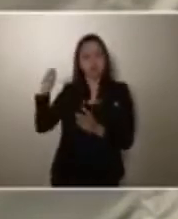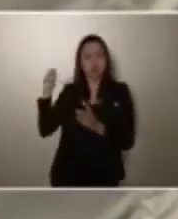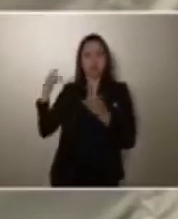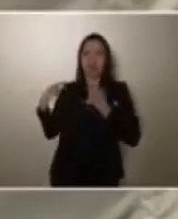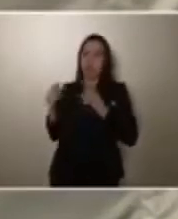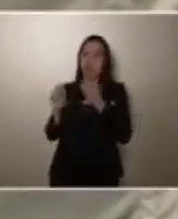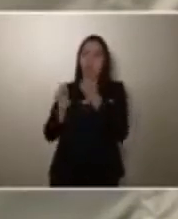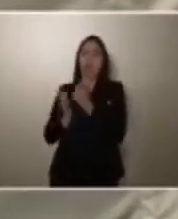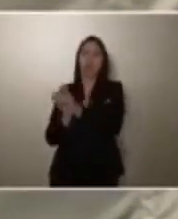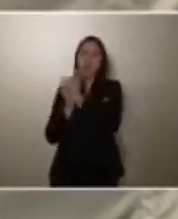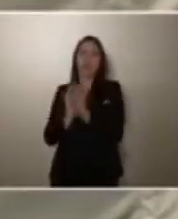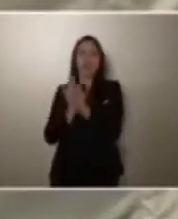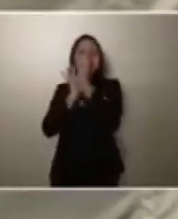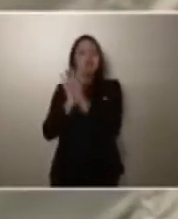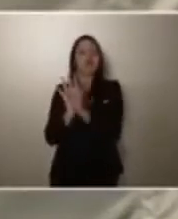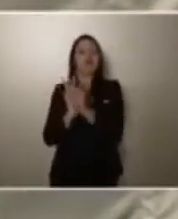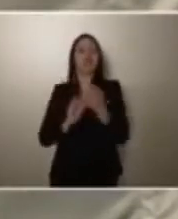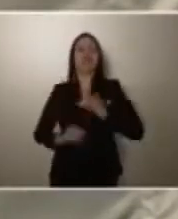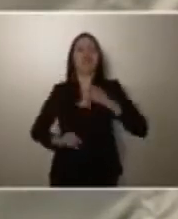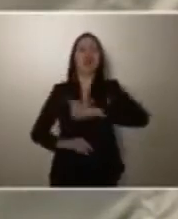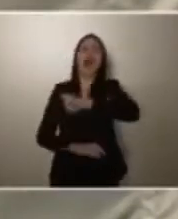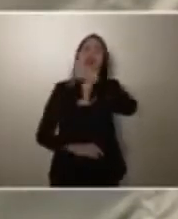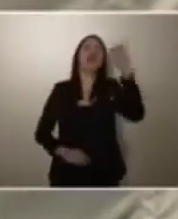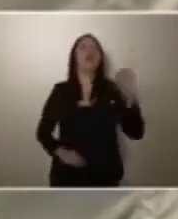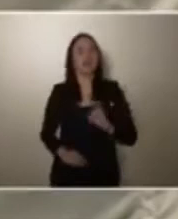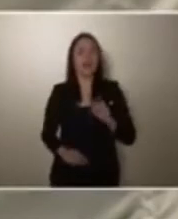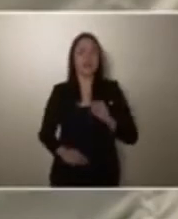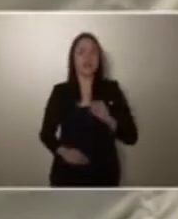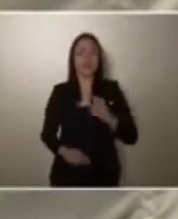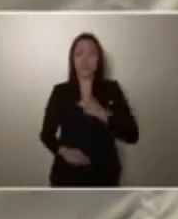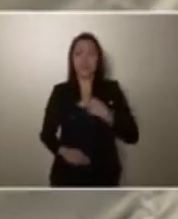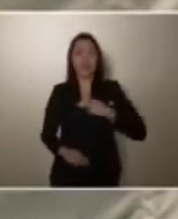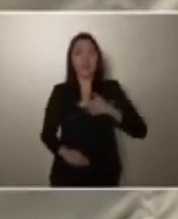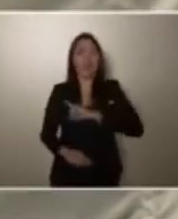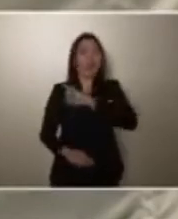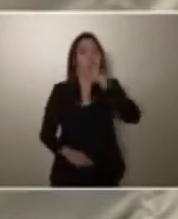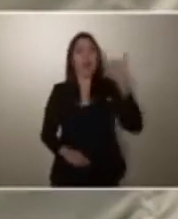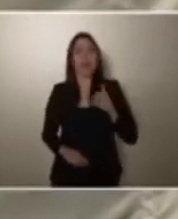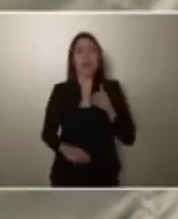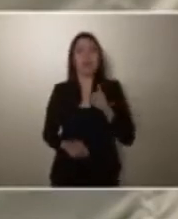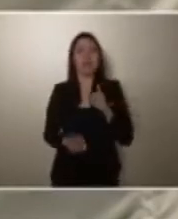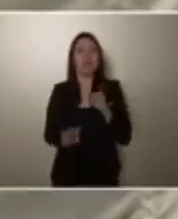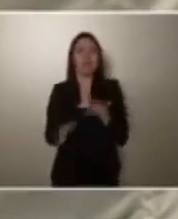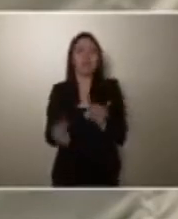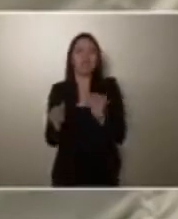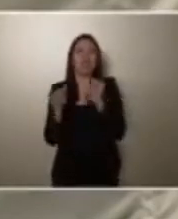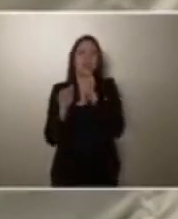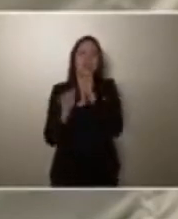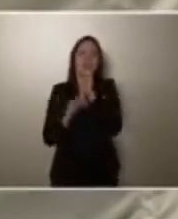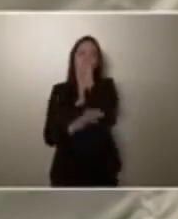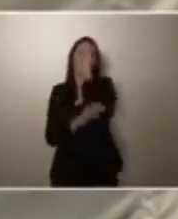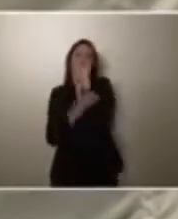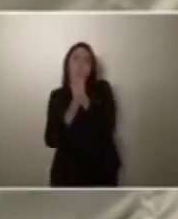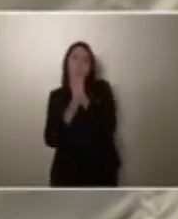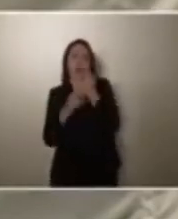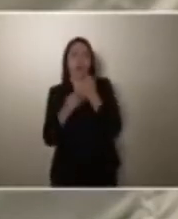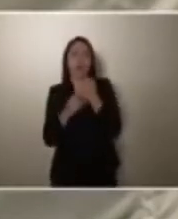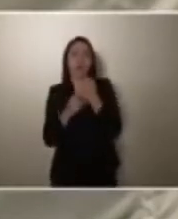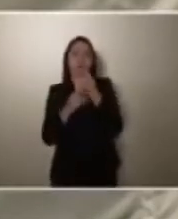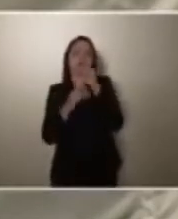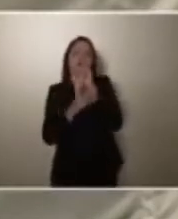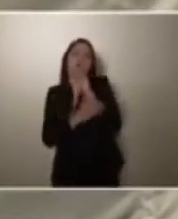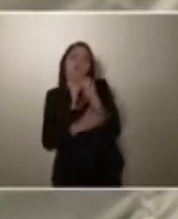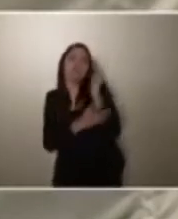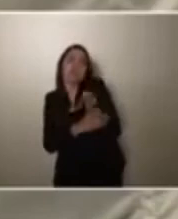jamás, escúchese bien, jamás claudicaré ante la adversidad ni bajaré la guardia ante los